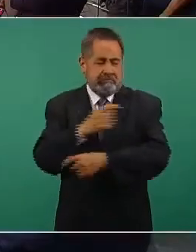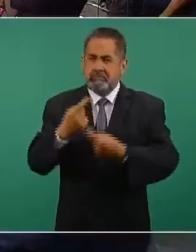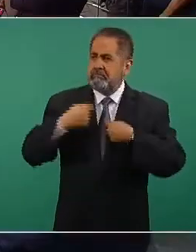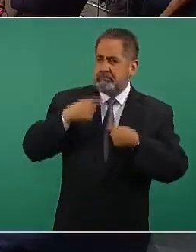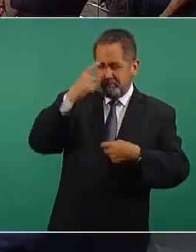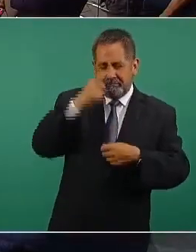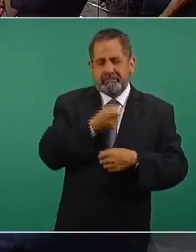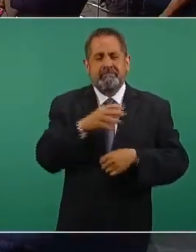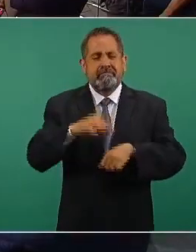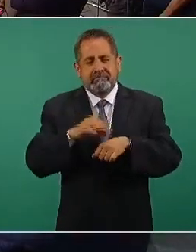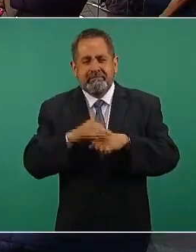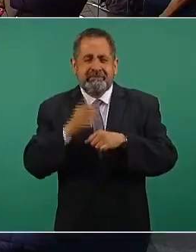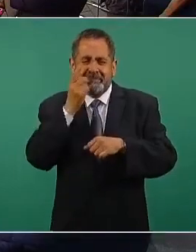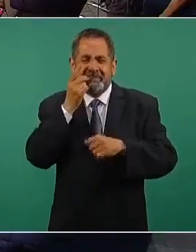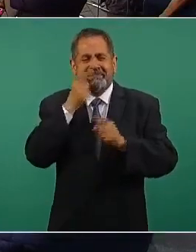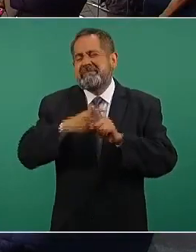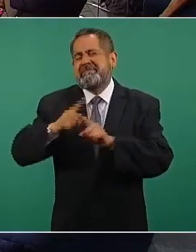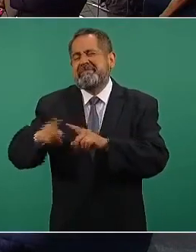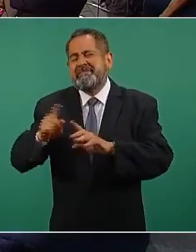muchos médicos.